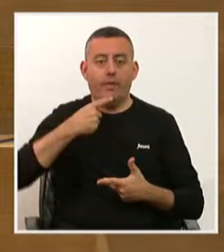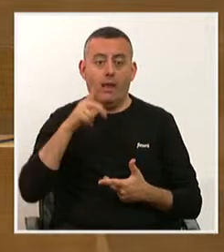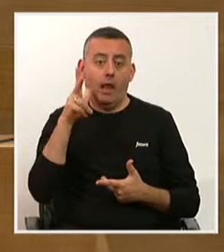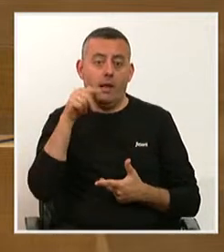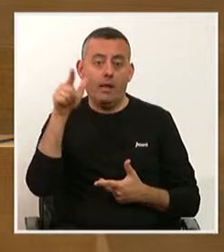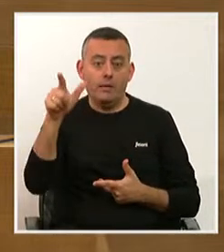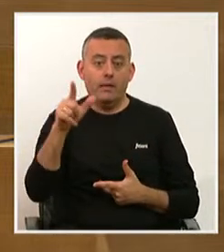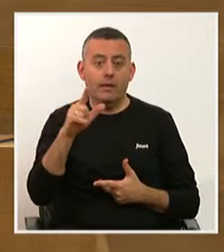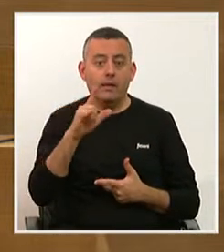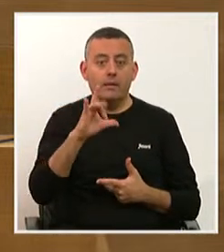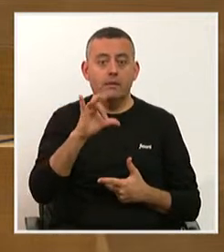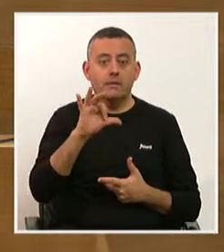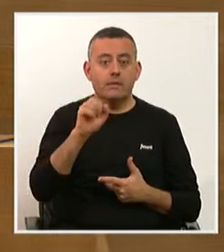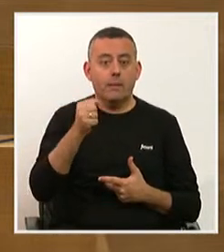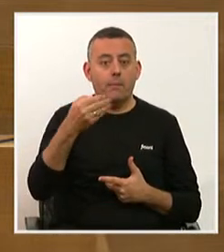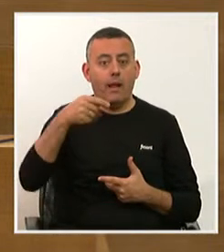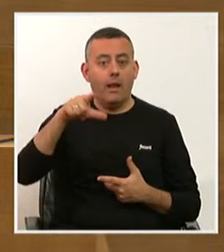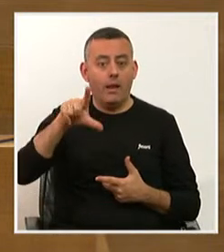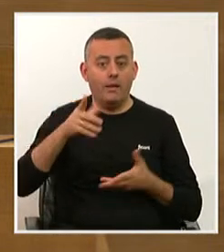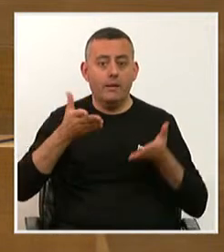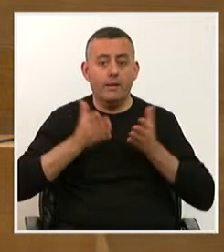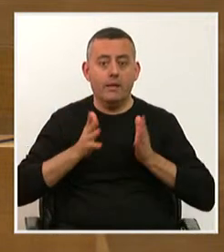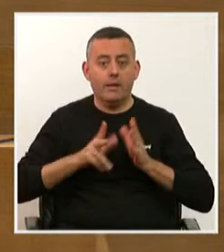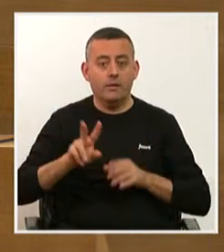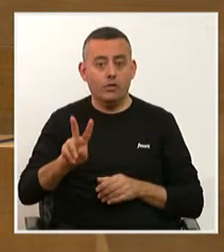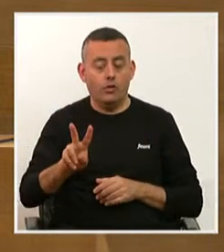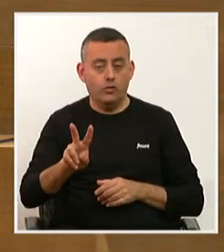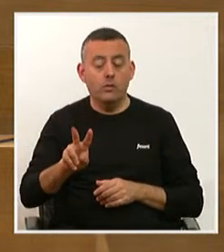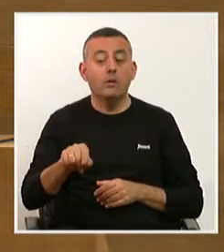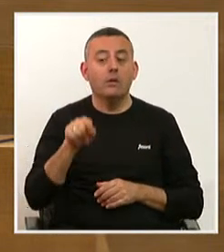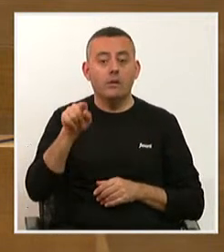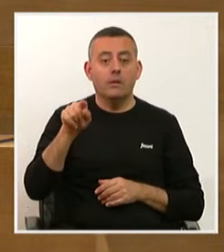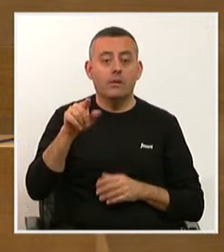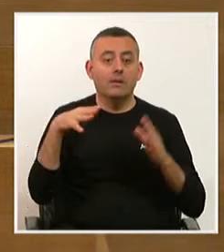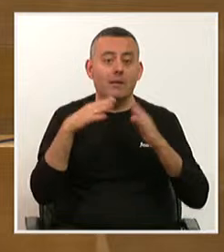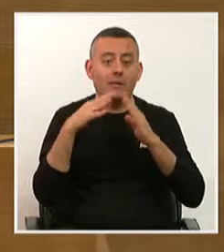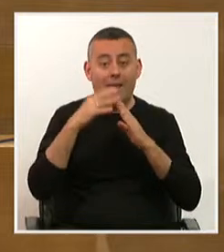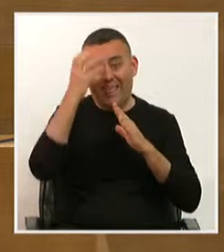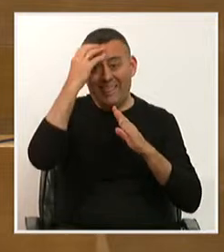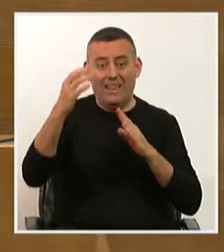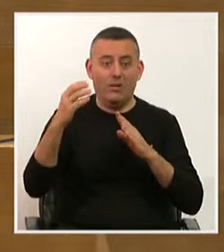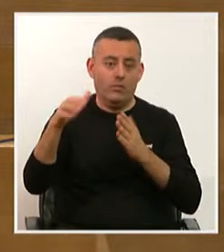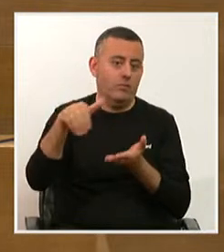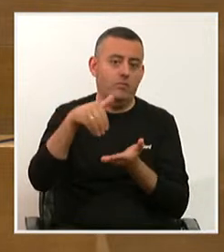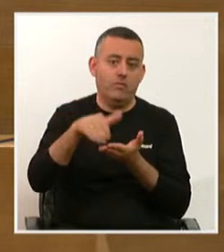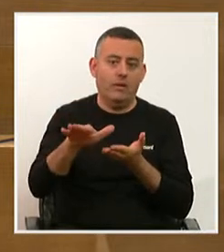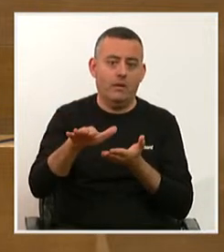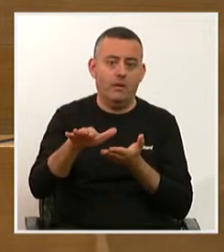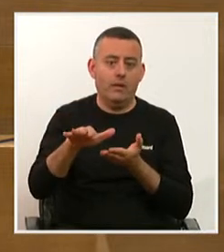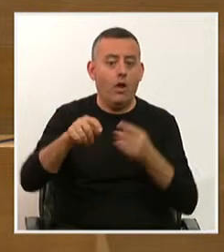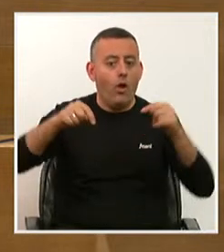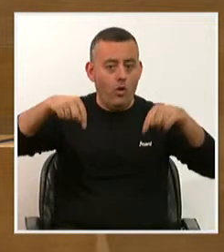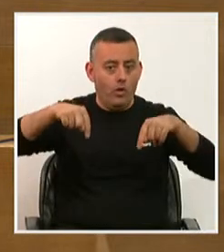Isabel la Mad de dos filles menudes que va ped esa casa en había de abandonar losal